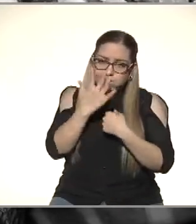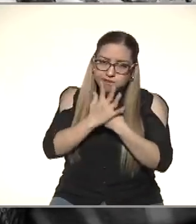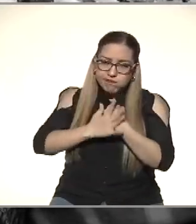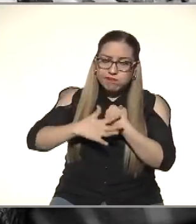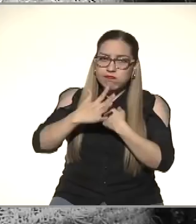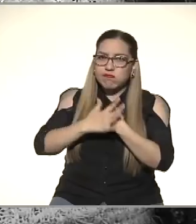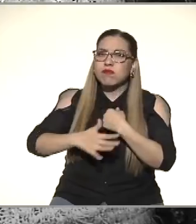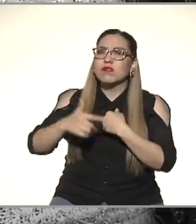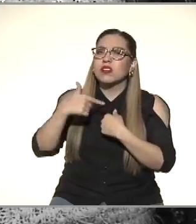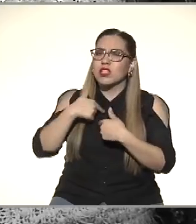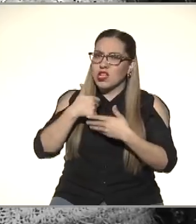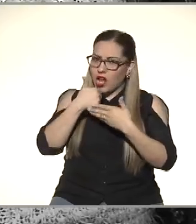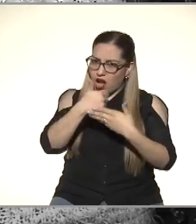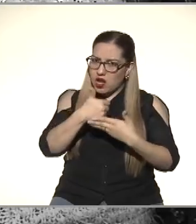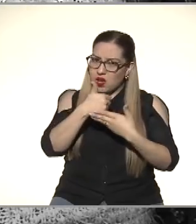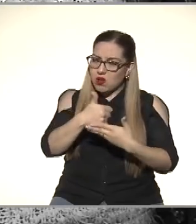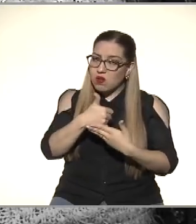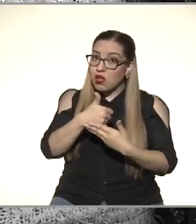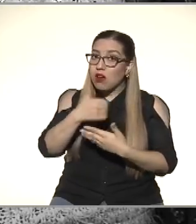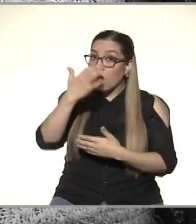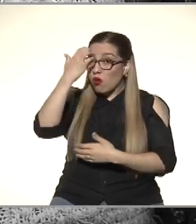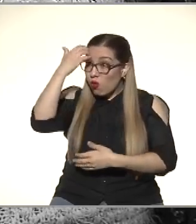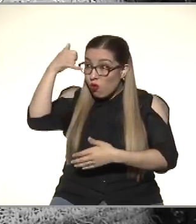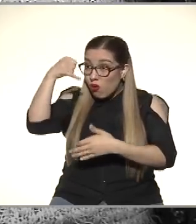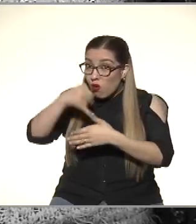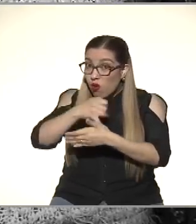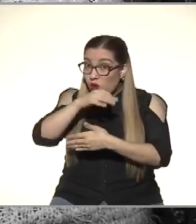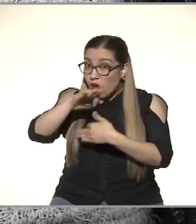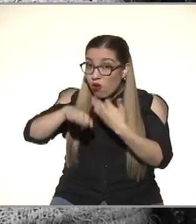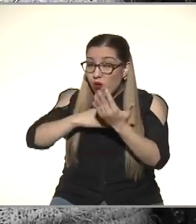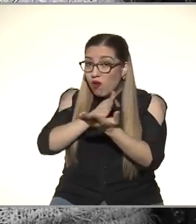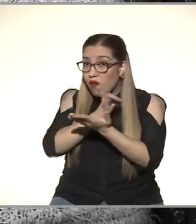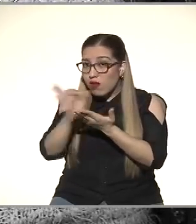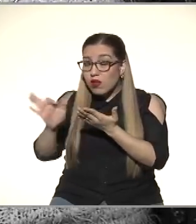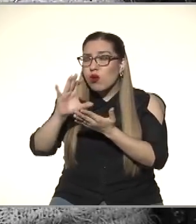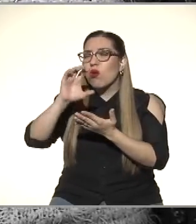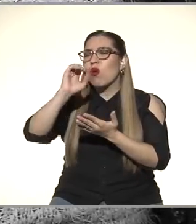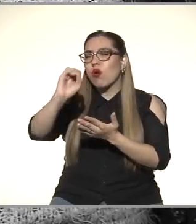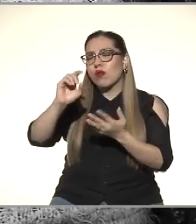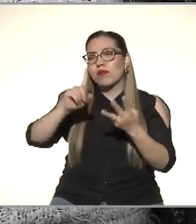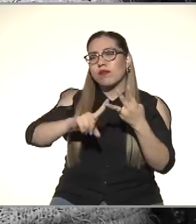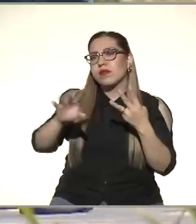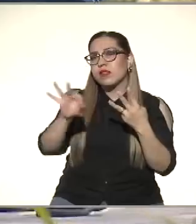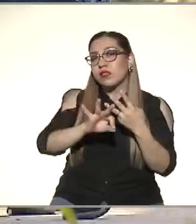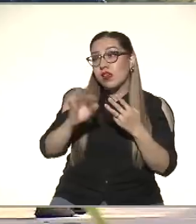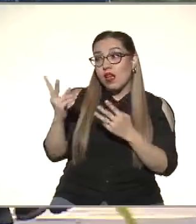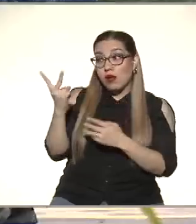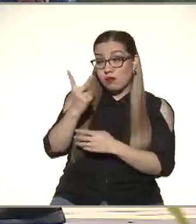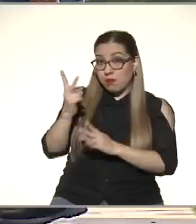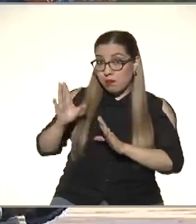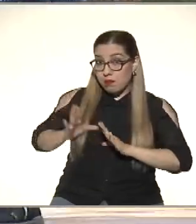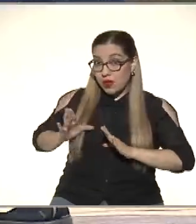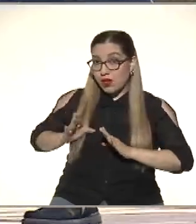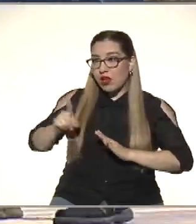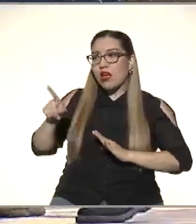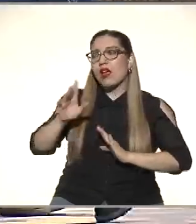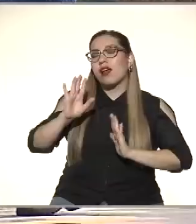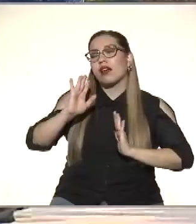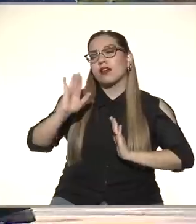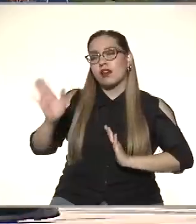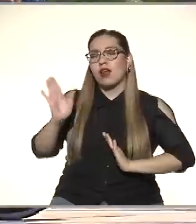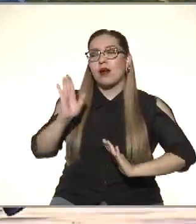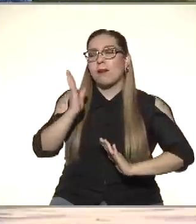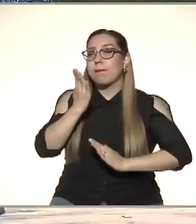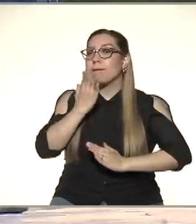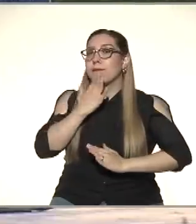más mínimos detalles de la infidelidad. Otra opción es que la pareja perdone a quien fue infiel, pero eso sí,